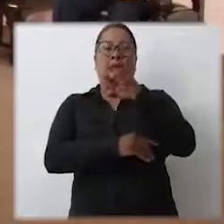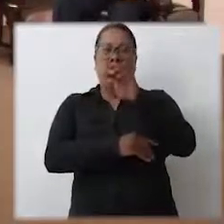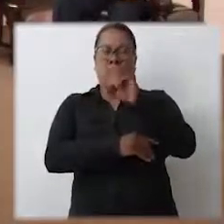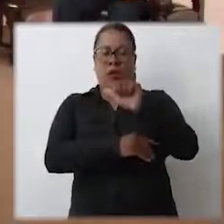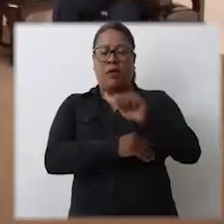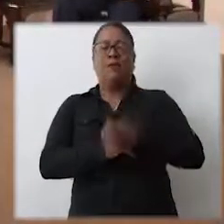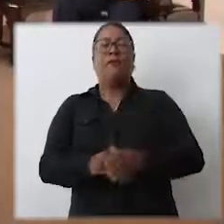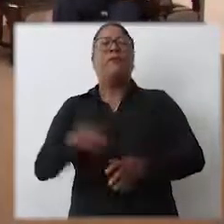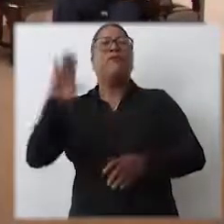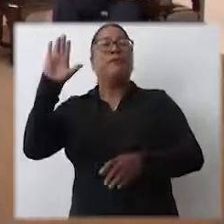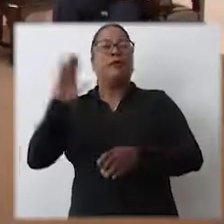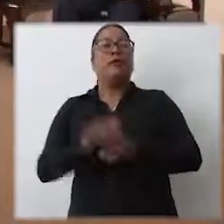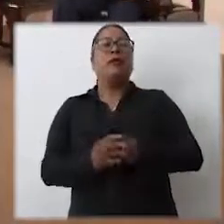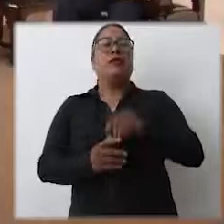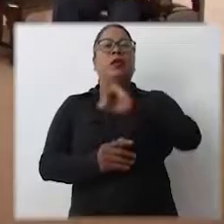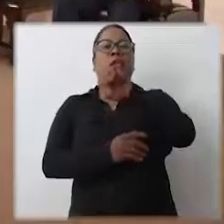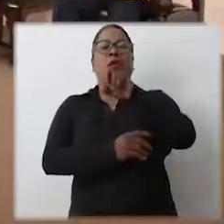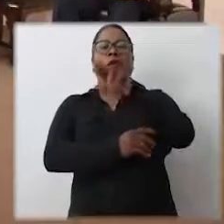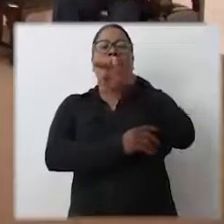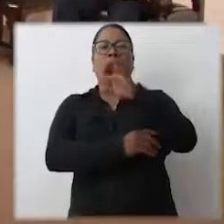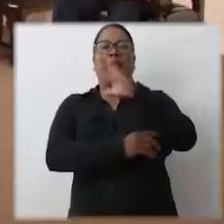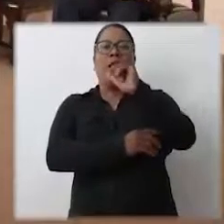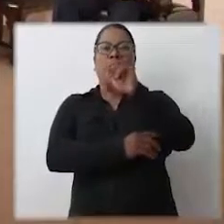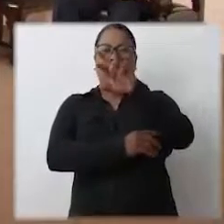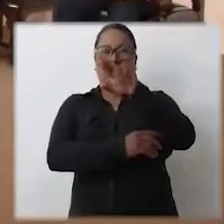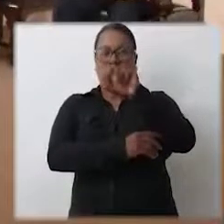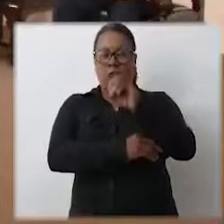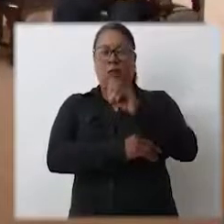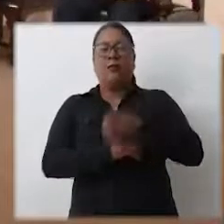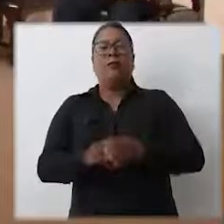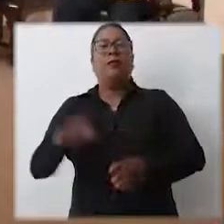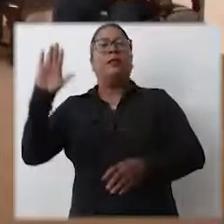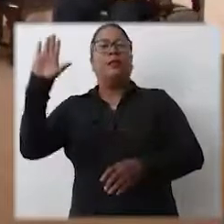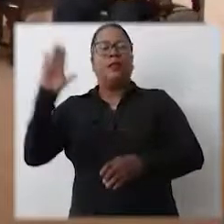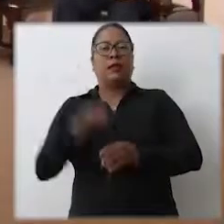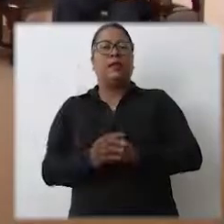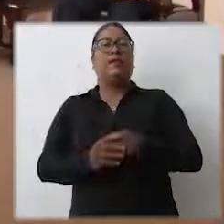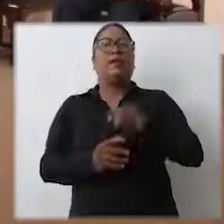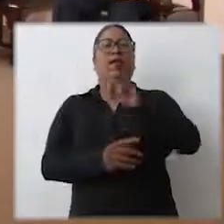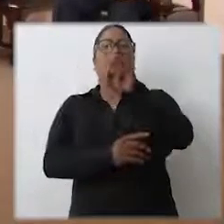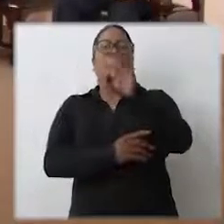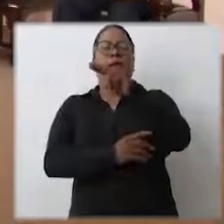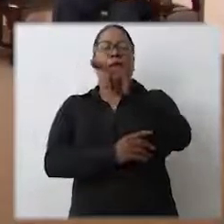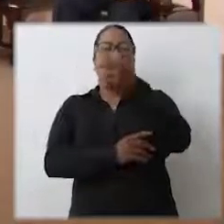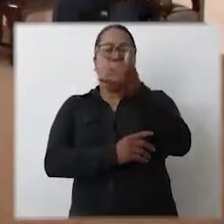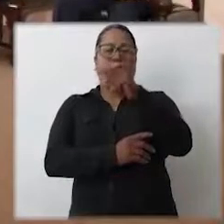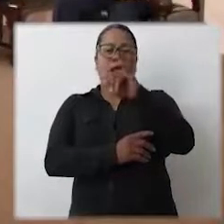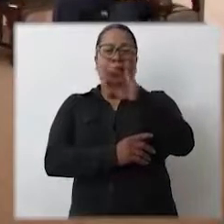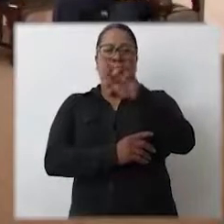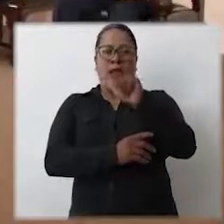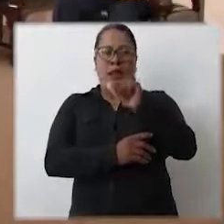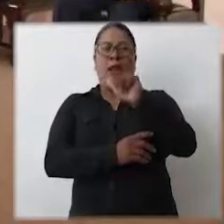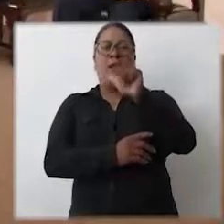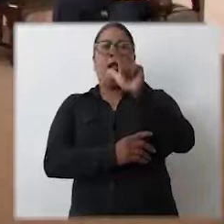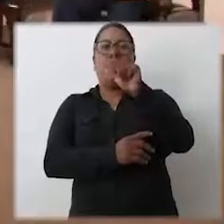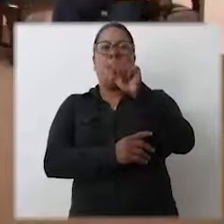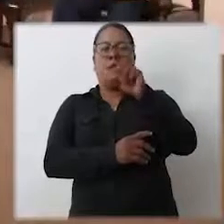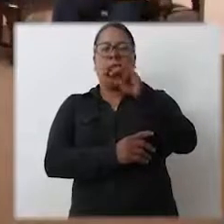Velázquez. Ciudadana Judith Carreño Hernández. Ciudadano Ismael Cruz Gaitán.